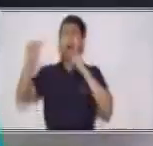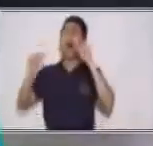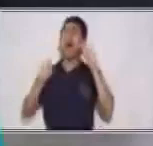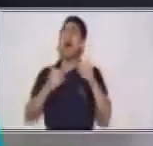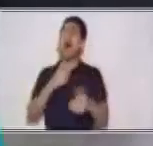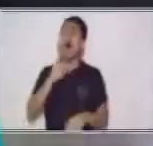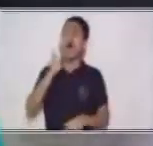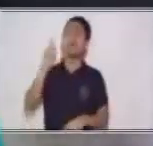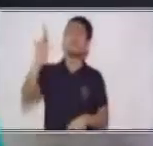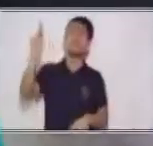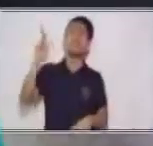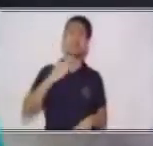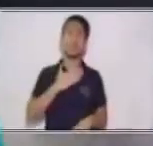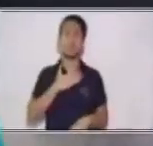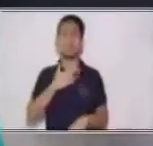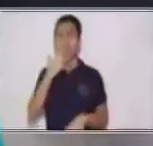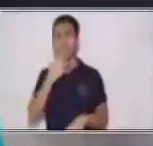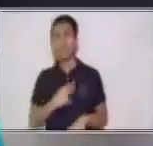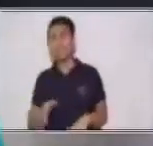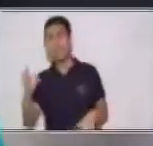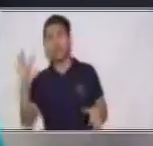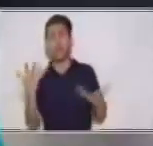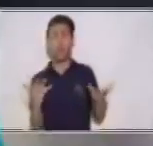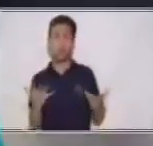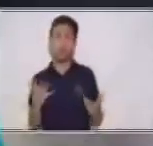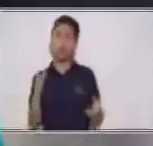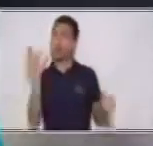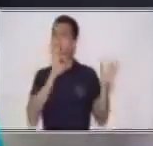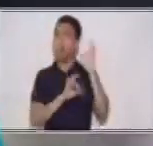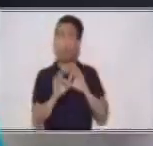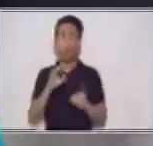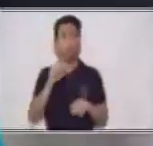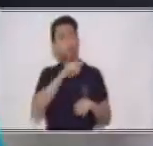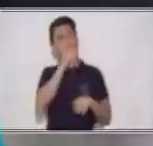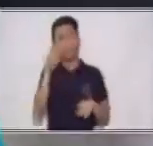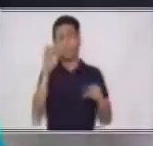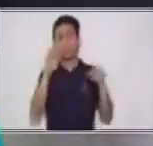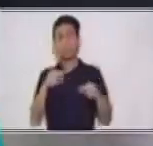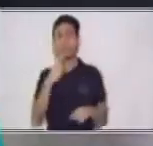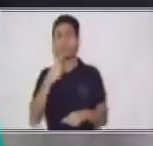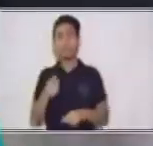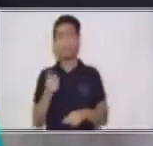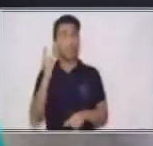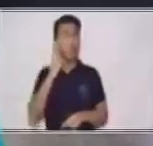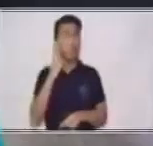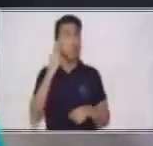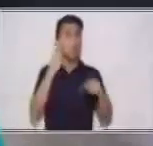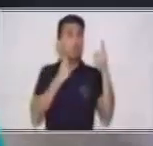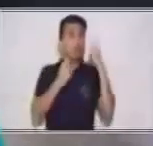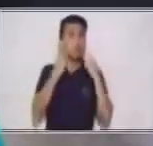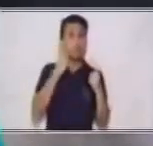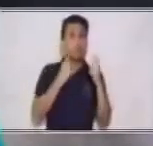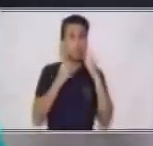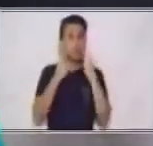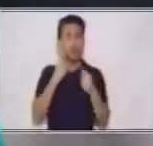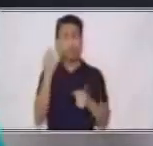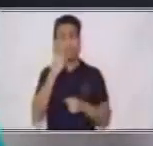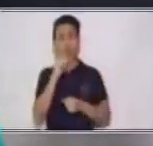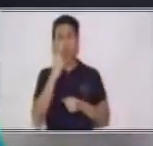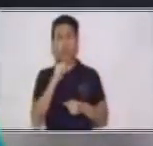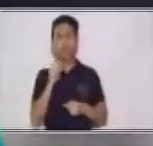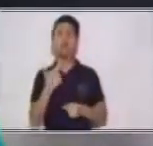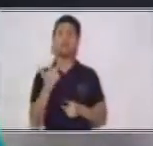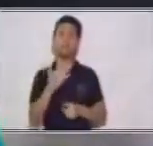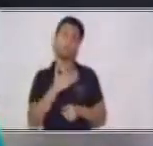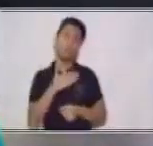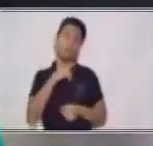otros dicen que solamente es un llanto que es inexplicable. También conocemos que cuando nosotros escuchamos a La